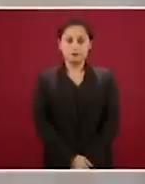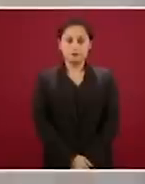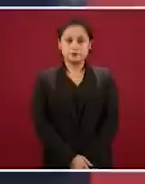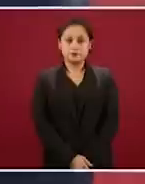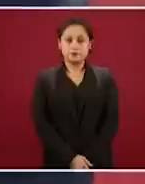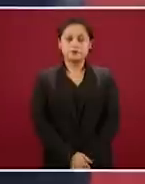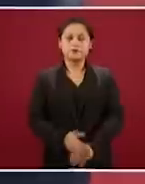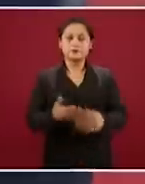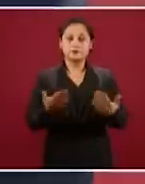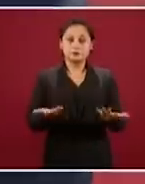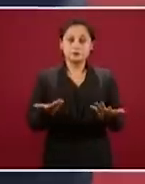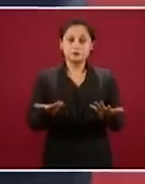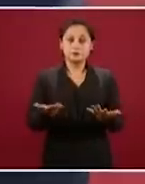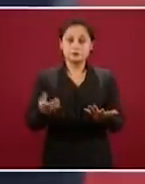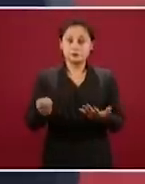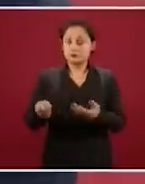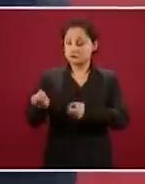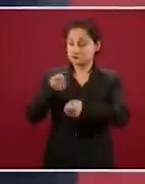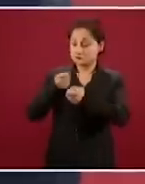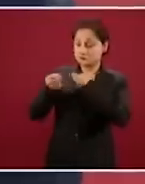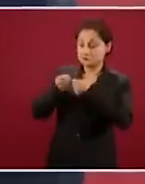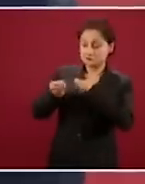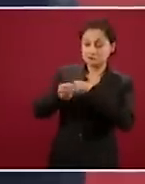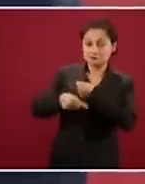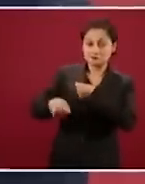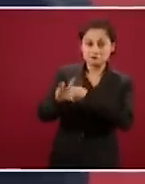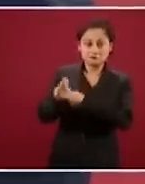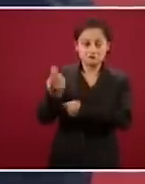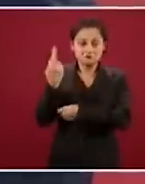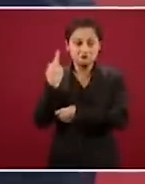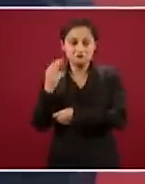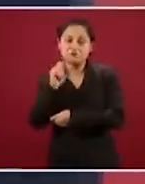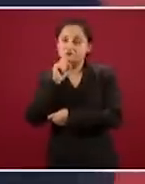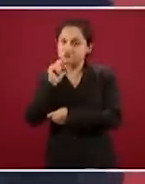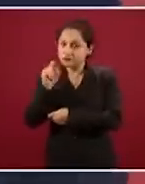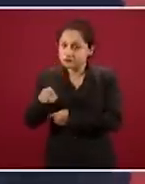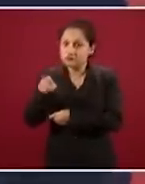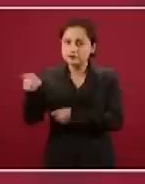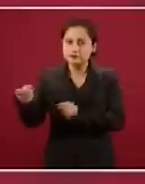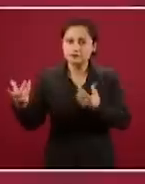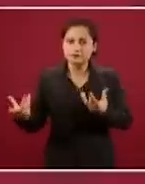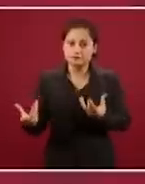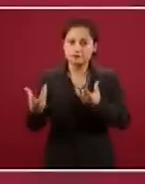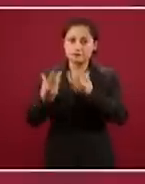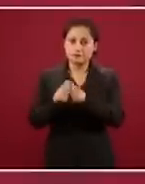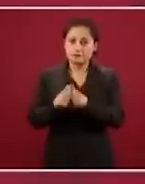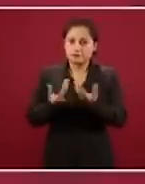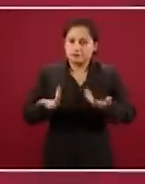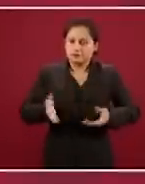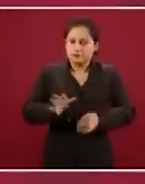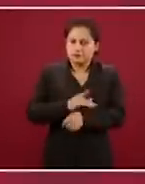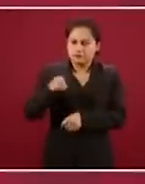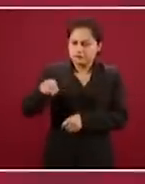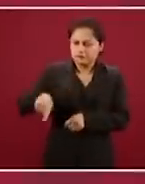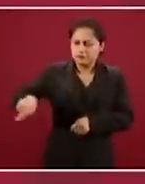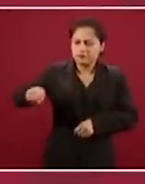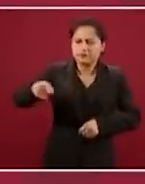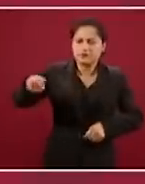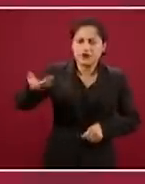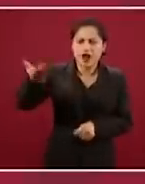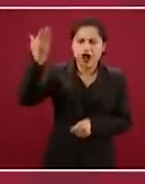y tiene que ver con los medios de comunicación, que no eran parte de la corrupción los medios de comunicación.